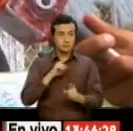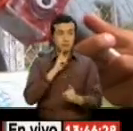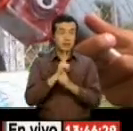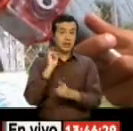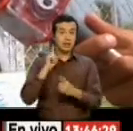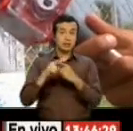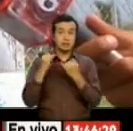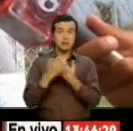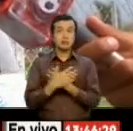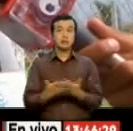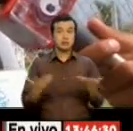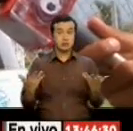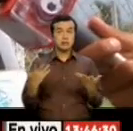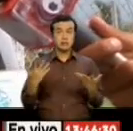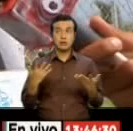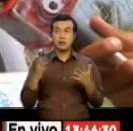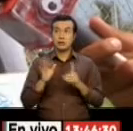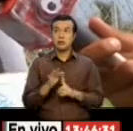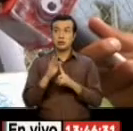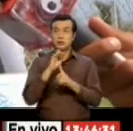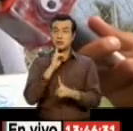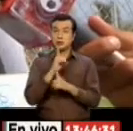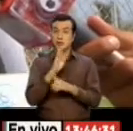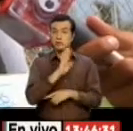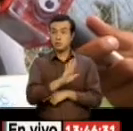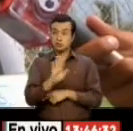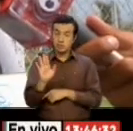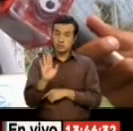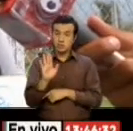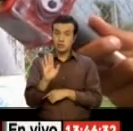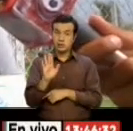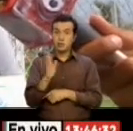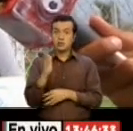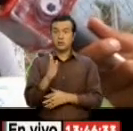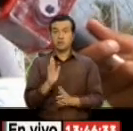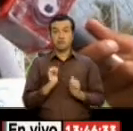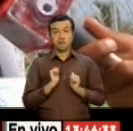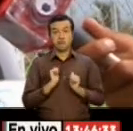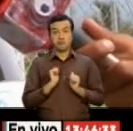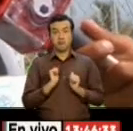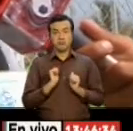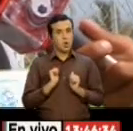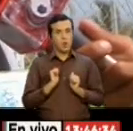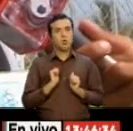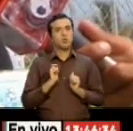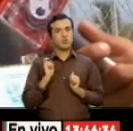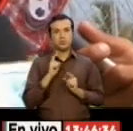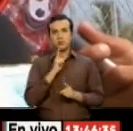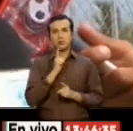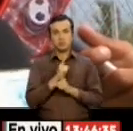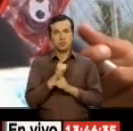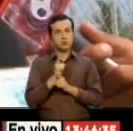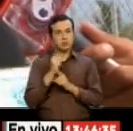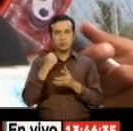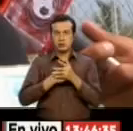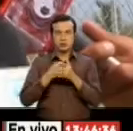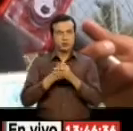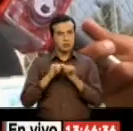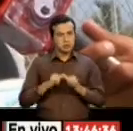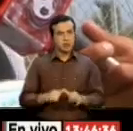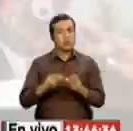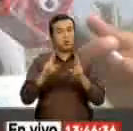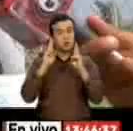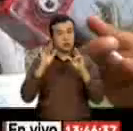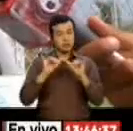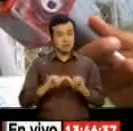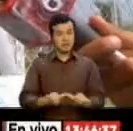ahora estamos haciendo historia, pero no podemos quedarnos ahí, ¿no? Queremos un título, lo estamos peleando, bueno, esperemos llegar